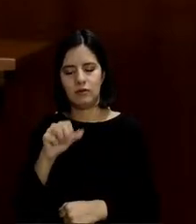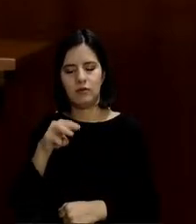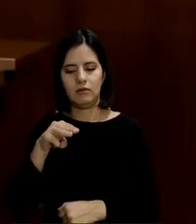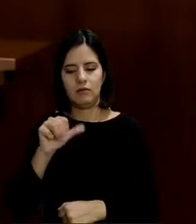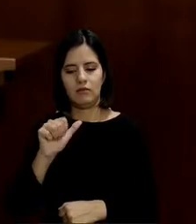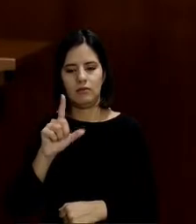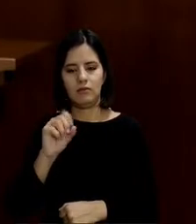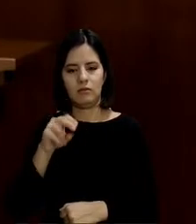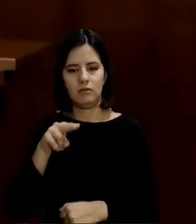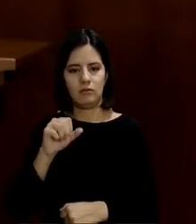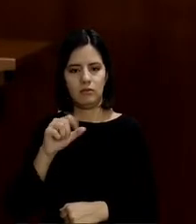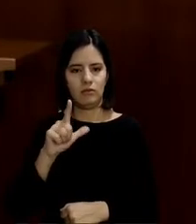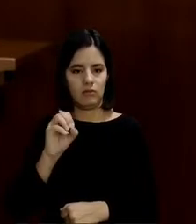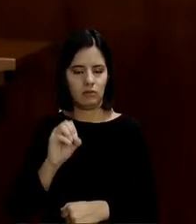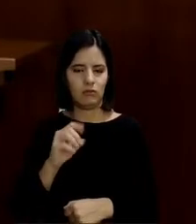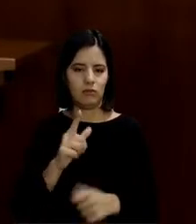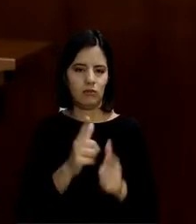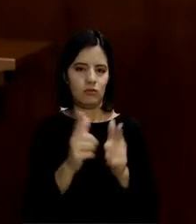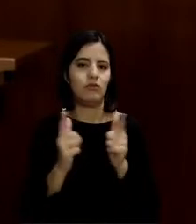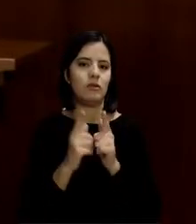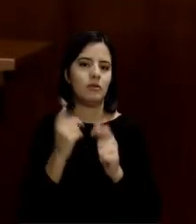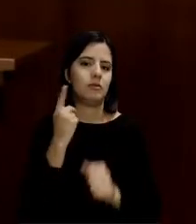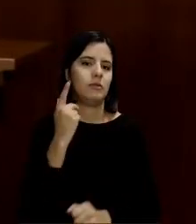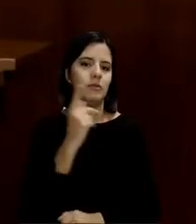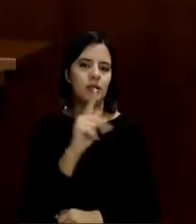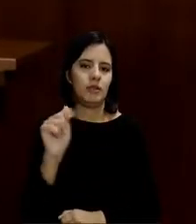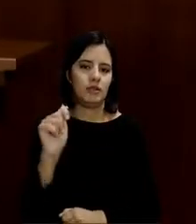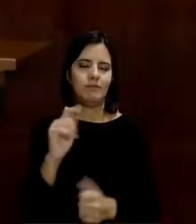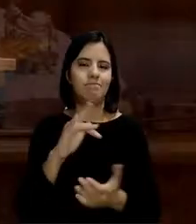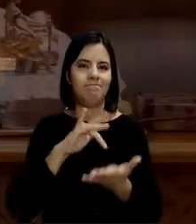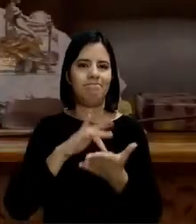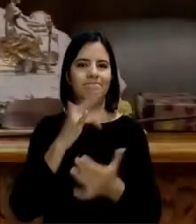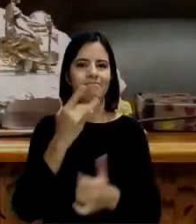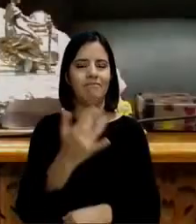Grupo Parlamentario Partido del Trabajo. ¿Es cuanto? Gracias. Gracias, diputada.